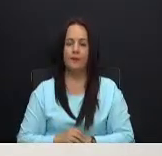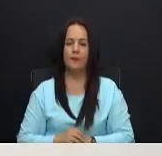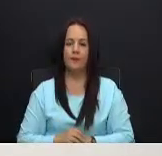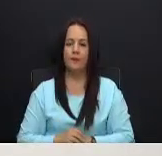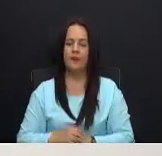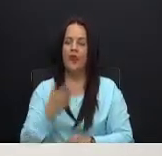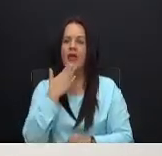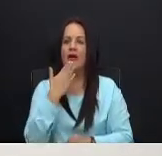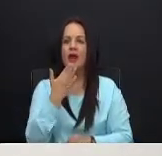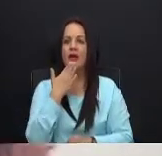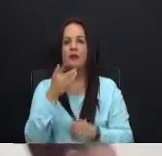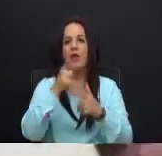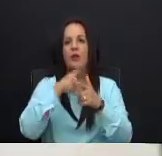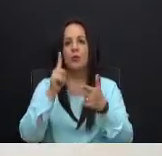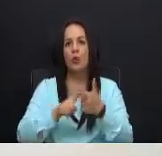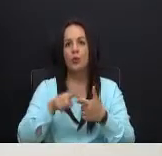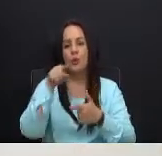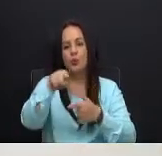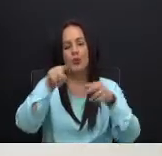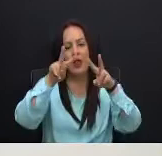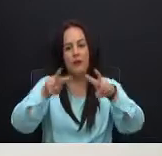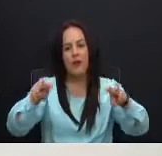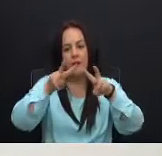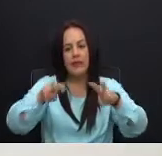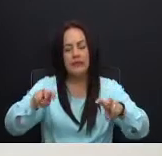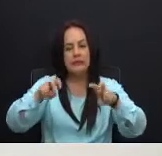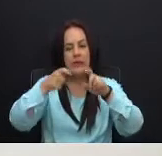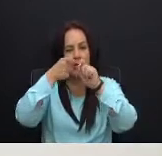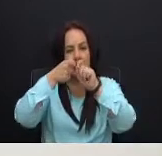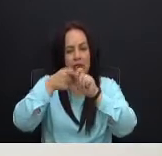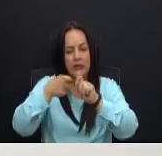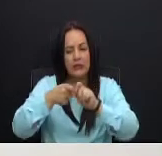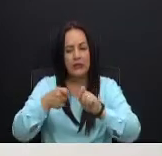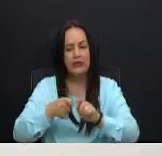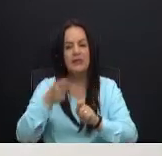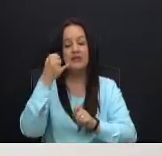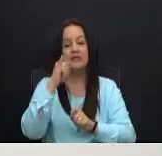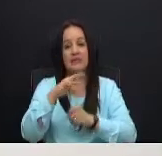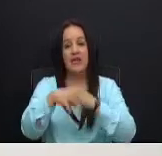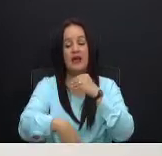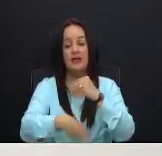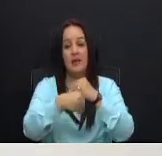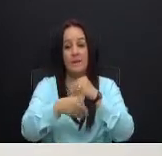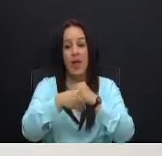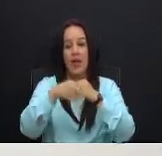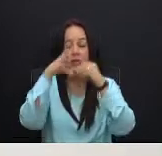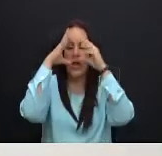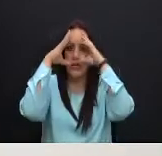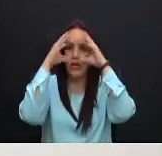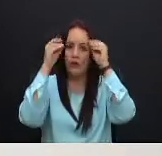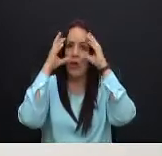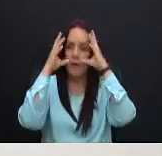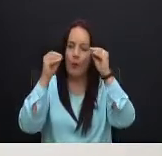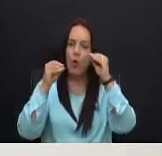Le agradeceré entonces también que revise con detenimiento si además de reportes